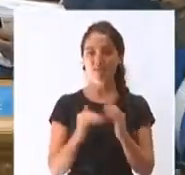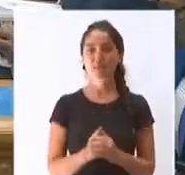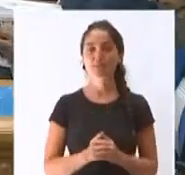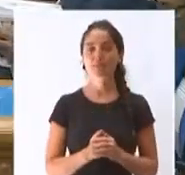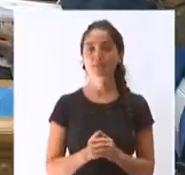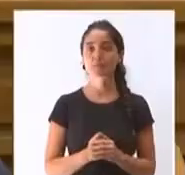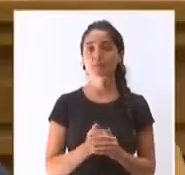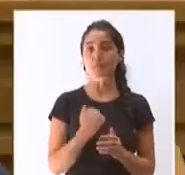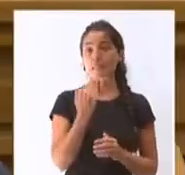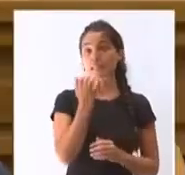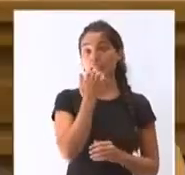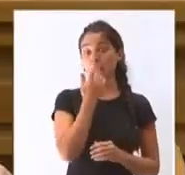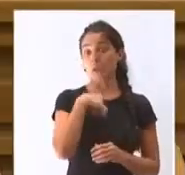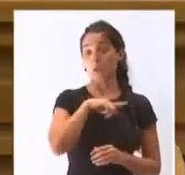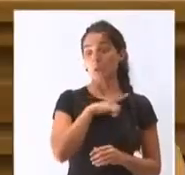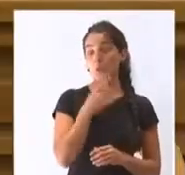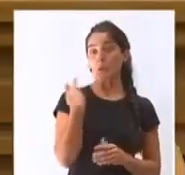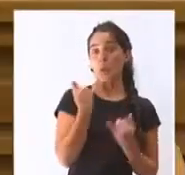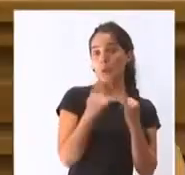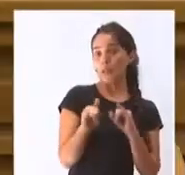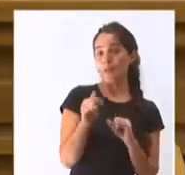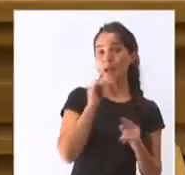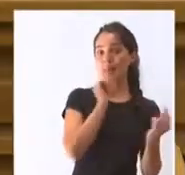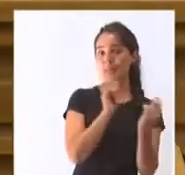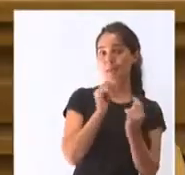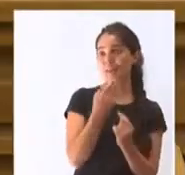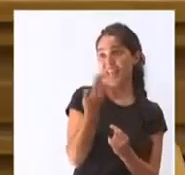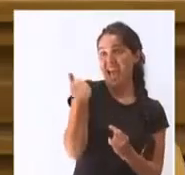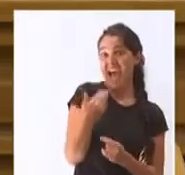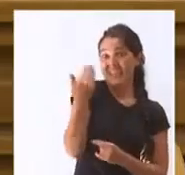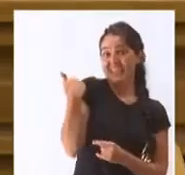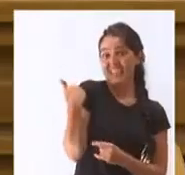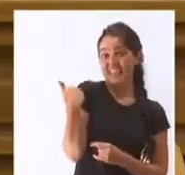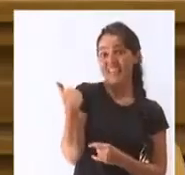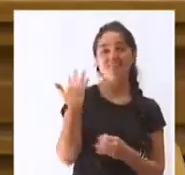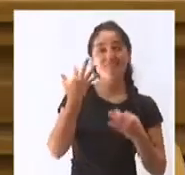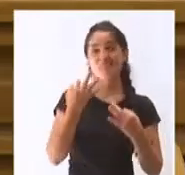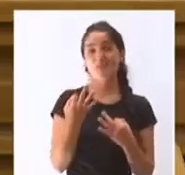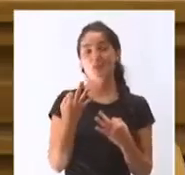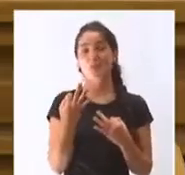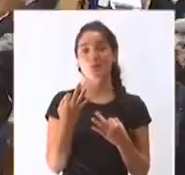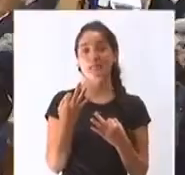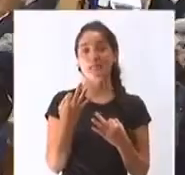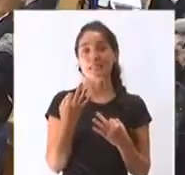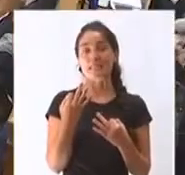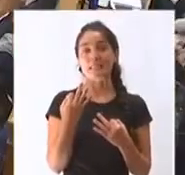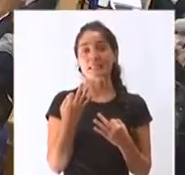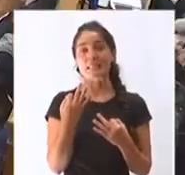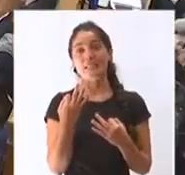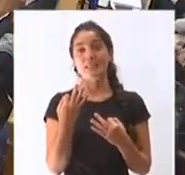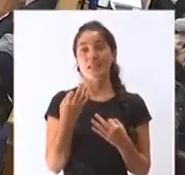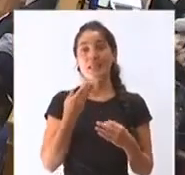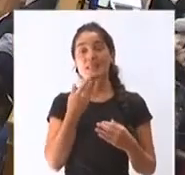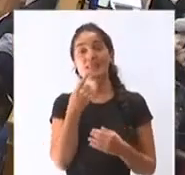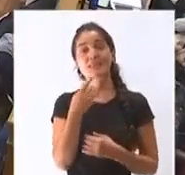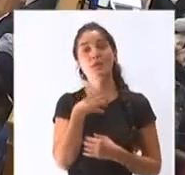si hubiéramos tenido el debate de ayer seguramente no les podría decir y lo lamento que es que el proyecto que